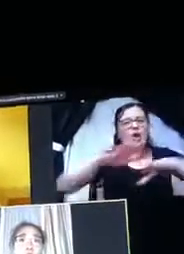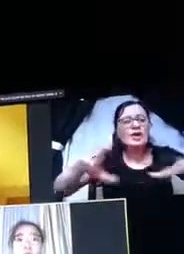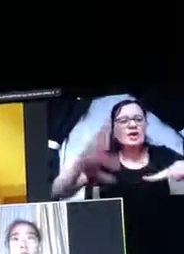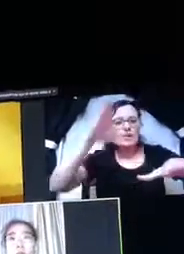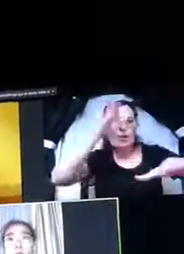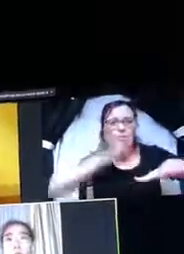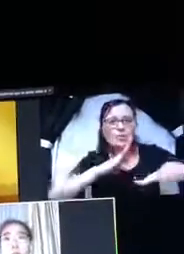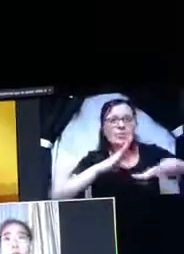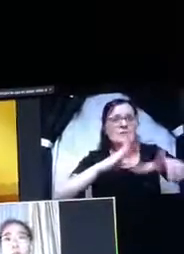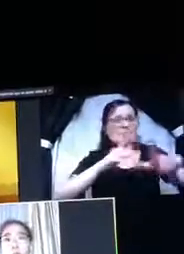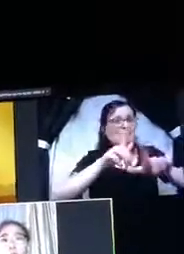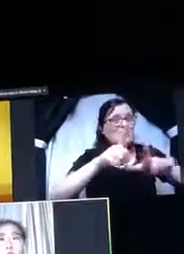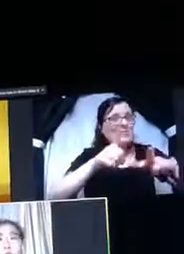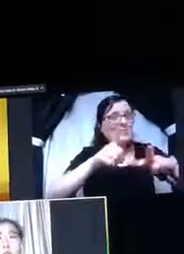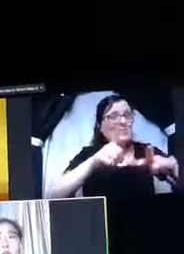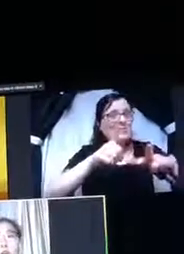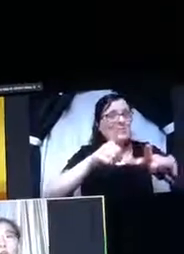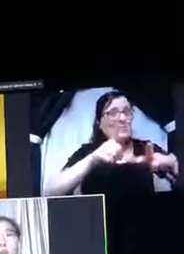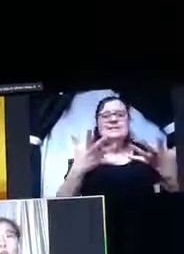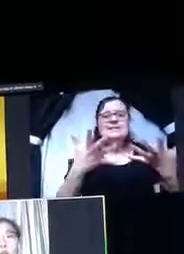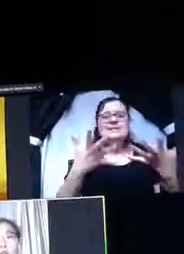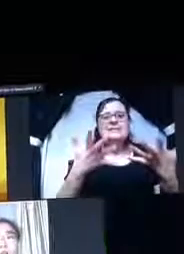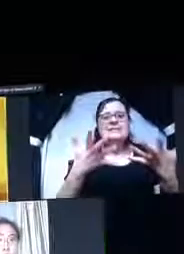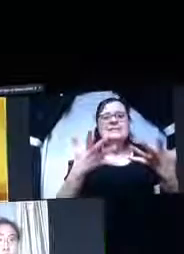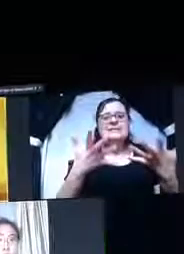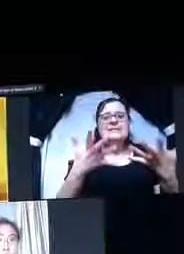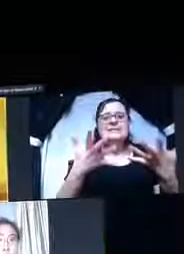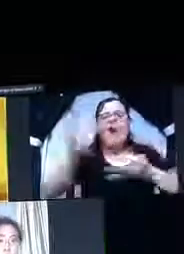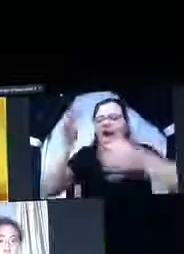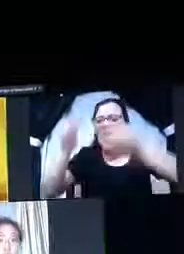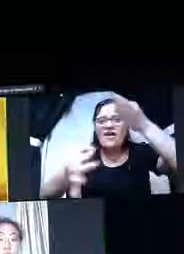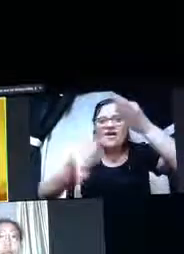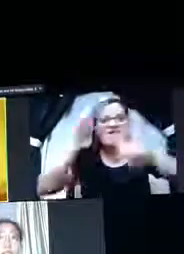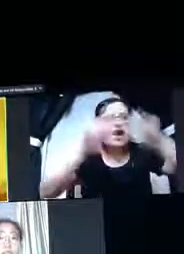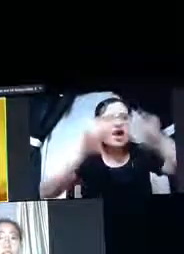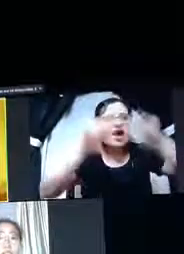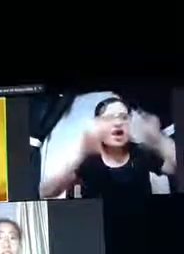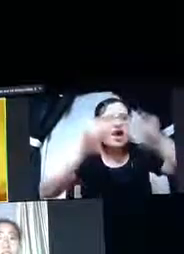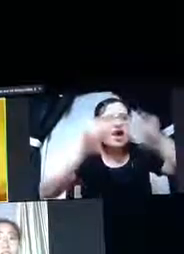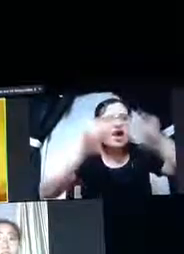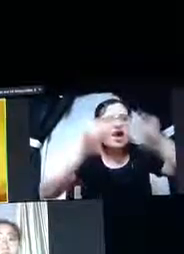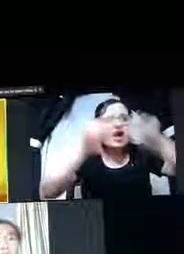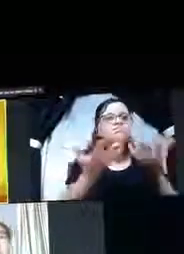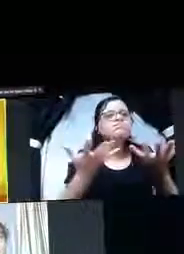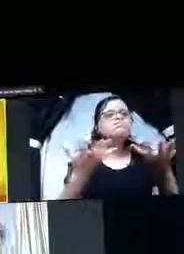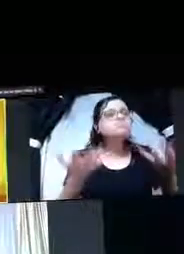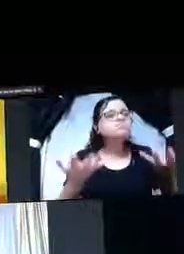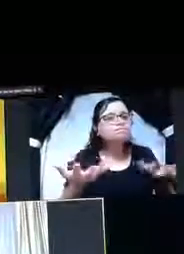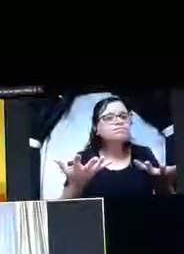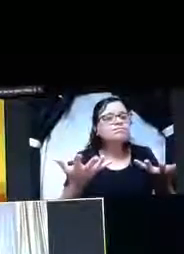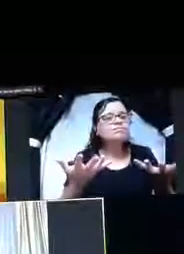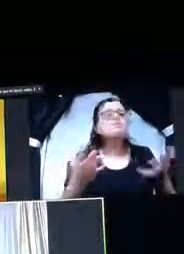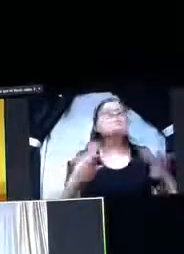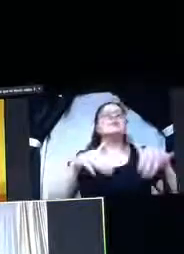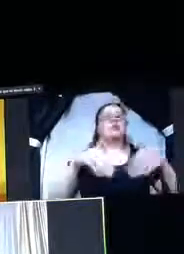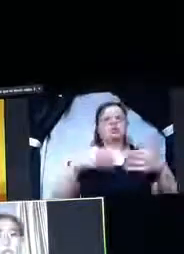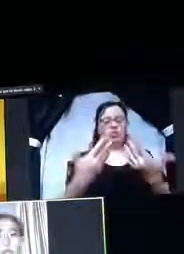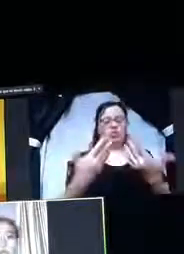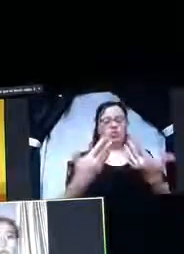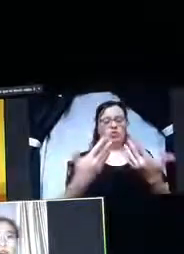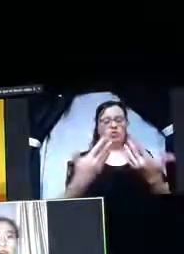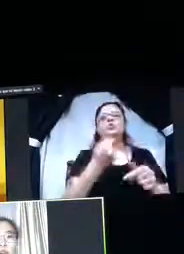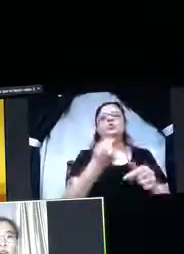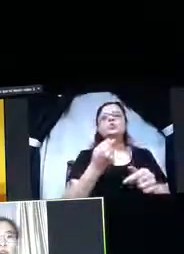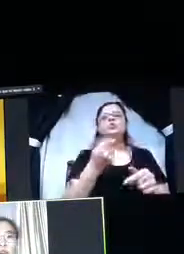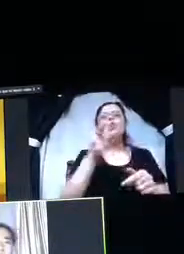donde tenemos un chico con hipoacusia, pero ¿cómo lo estamos evaluando? Si bien entonces, tu